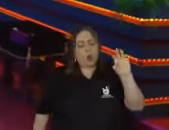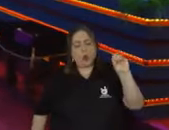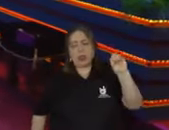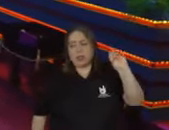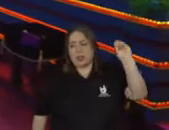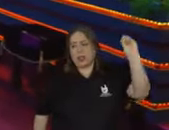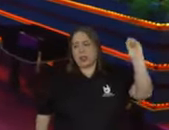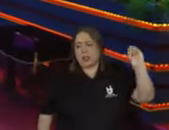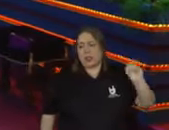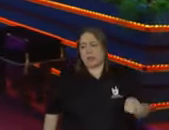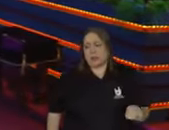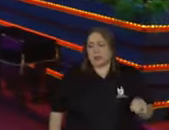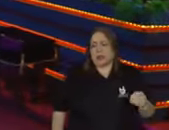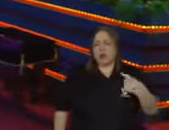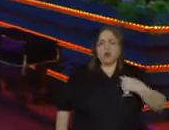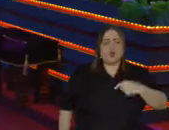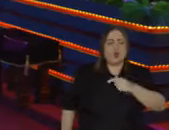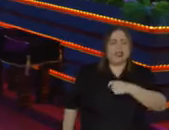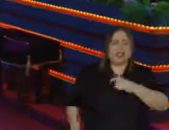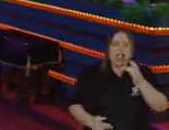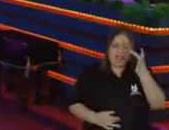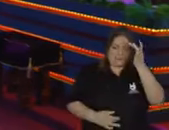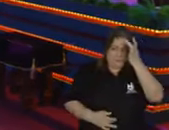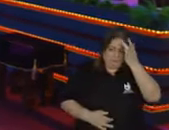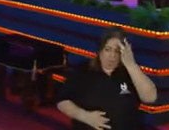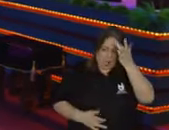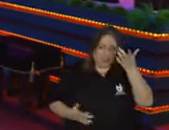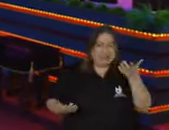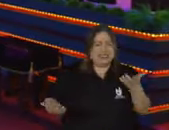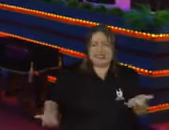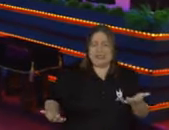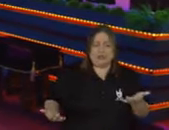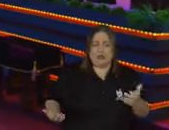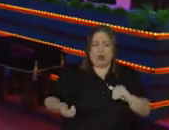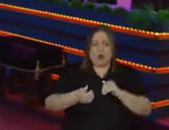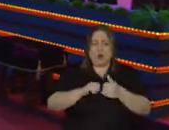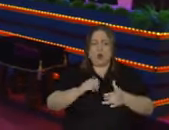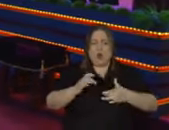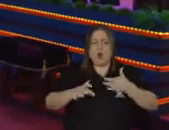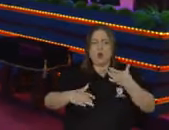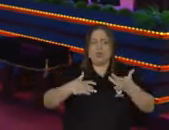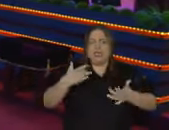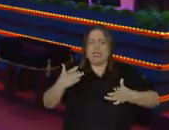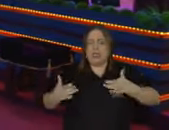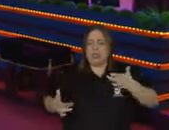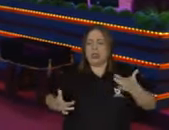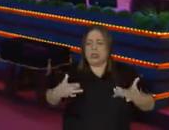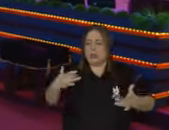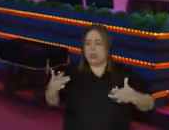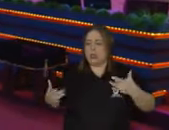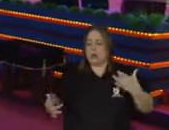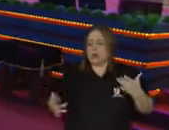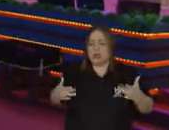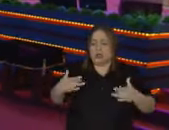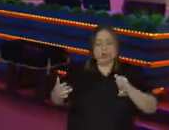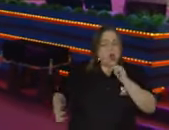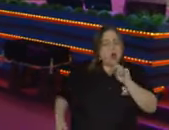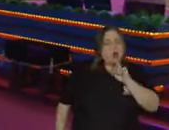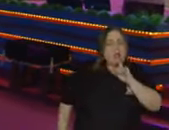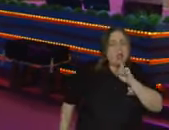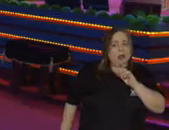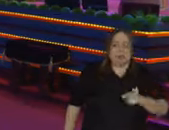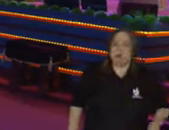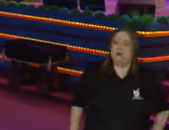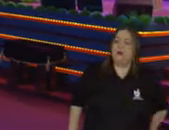90% de nuestras enfermedades son psicosomáticas. Yo me fui a hacer algo acá en la